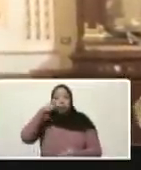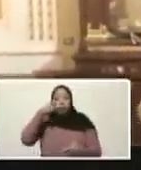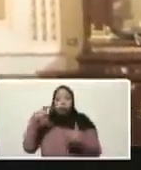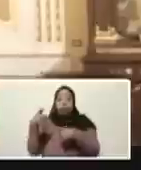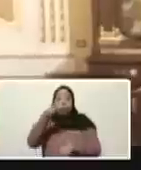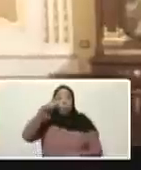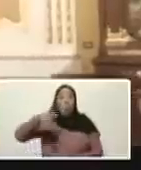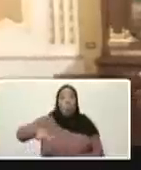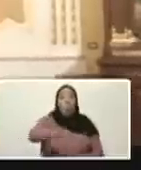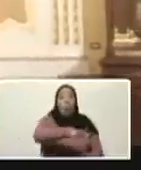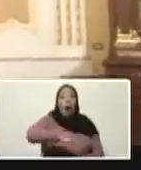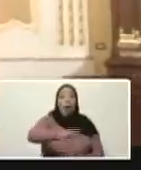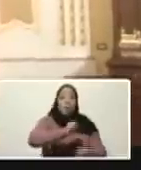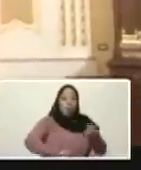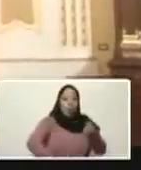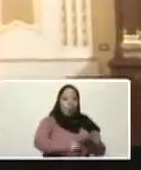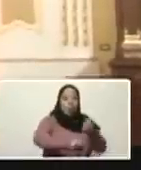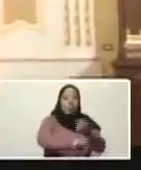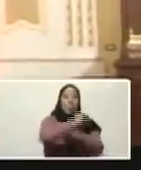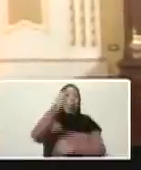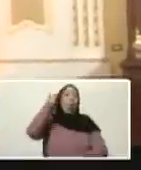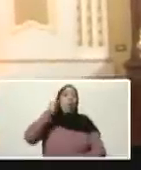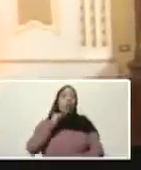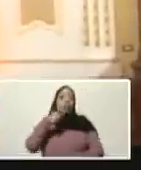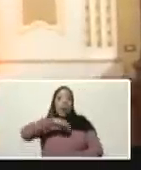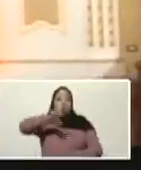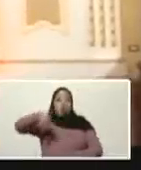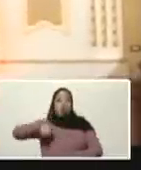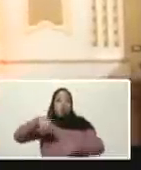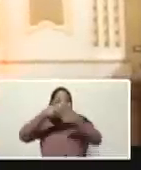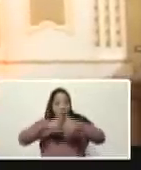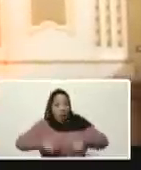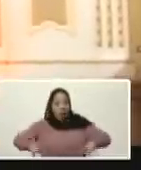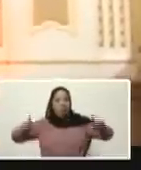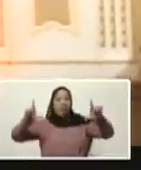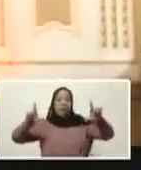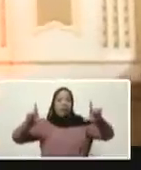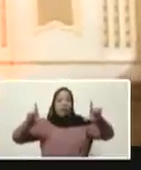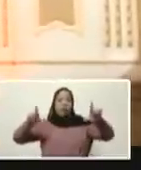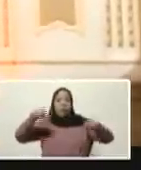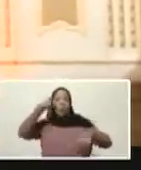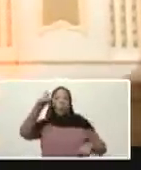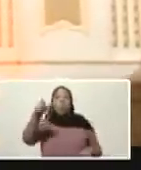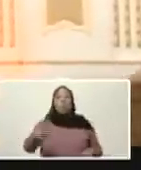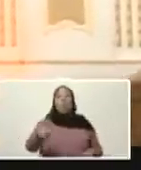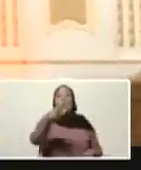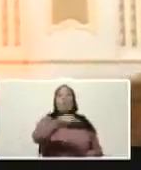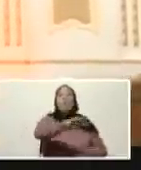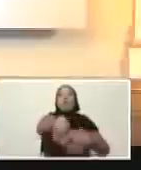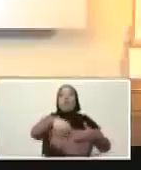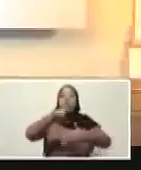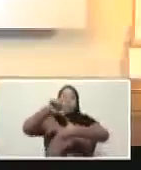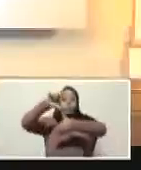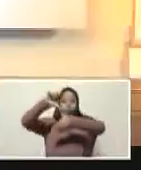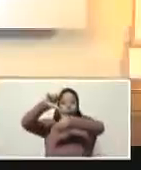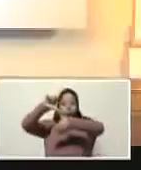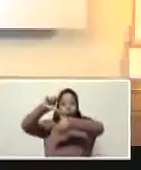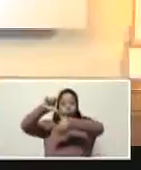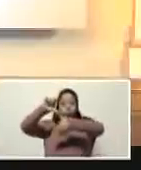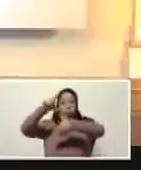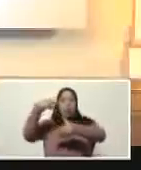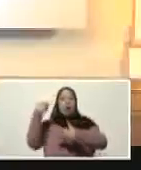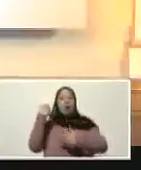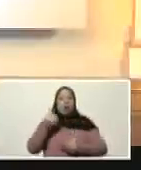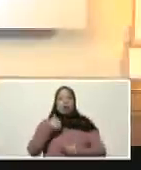Bolívar. Ese que hoy anda suelto, despertando pueblos del continente. Por eso